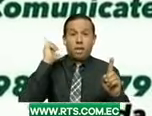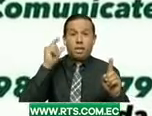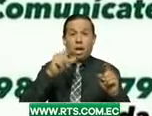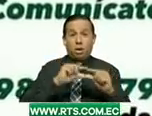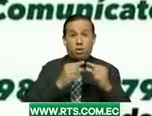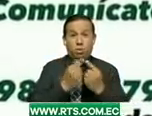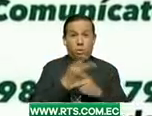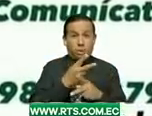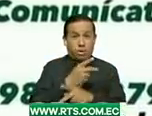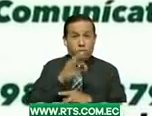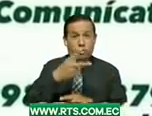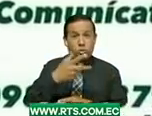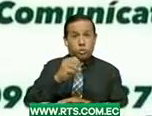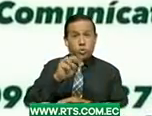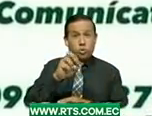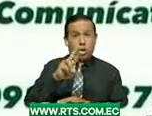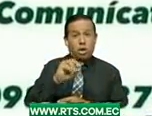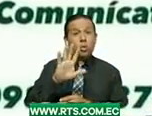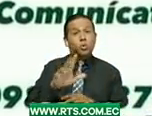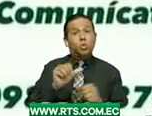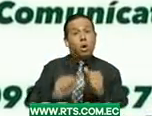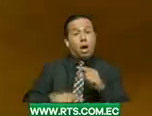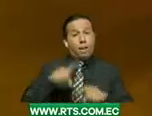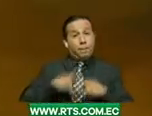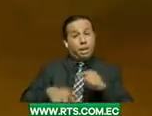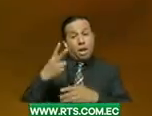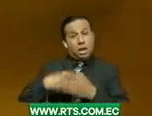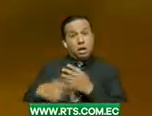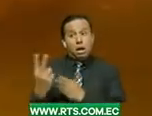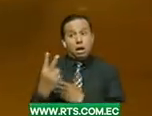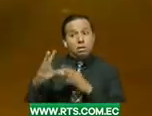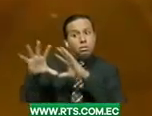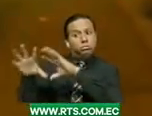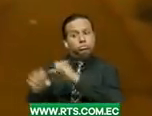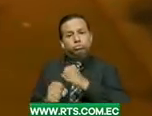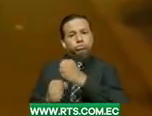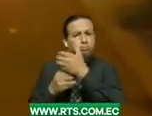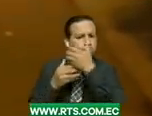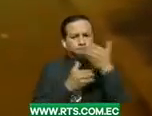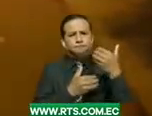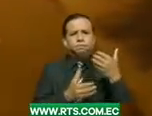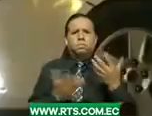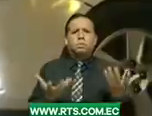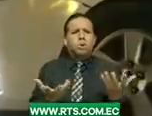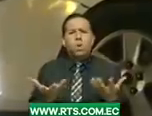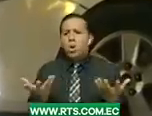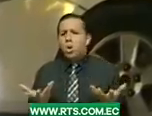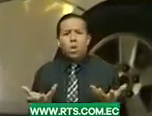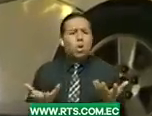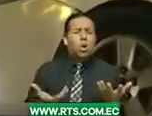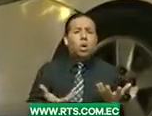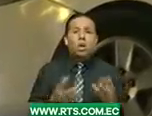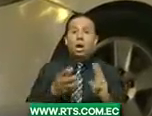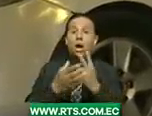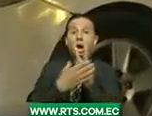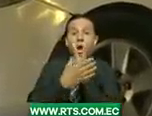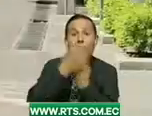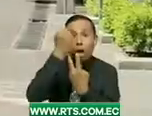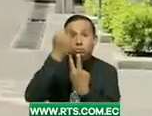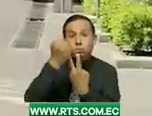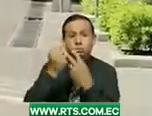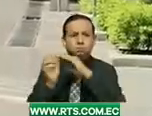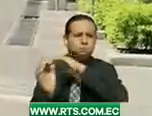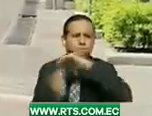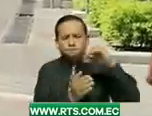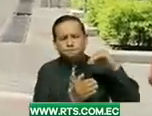Villavicencio, su compañera de clases, secuestradas la noche de este miércoles, piden información de su paradero. El rapto de ambas jóvenes ha